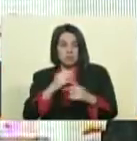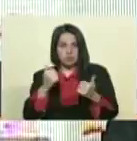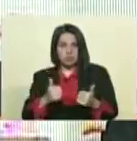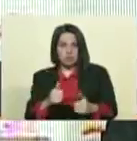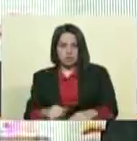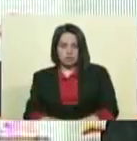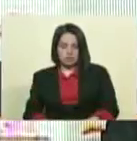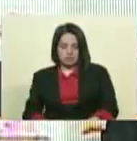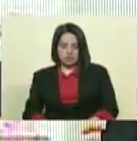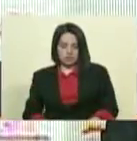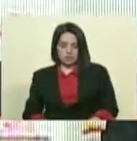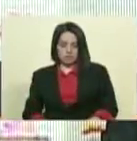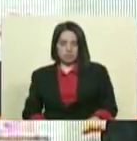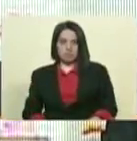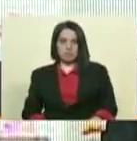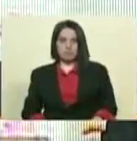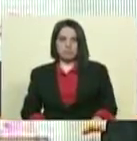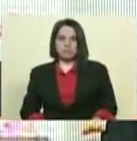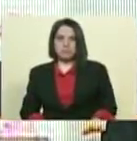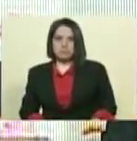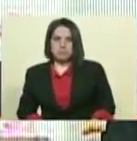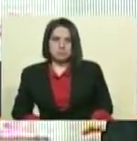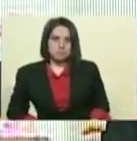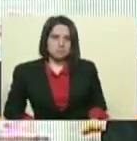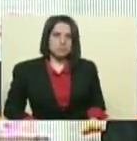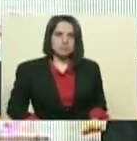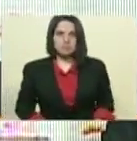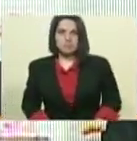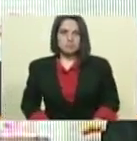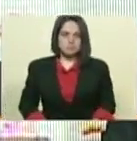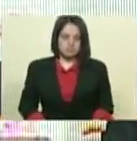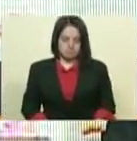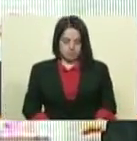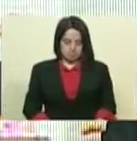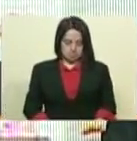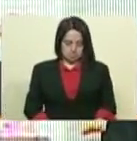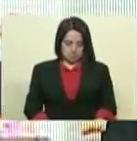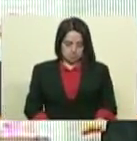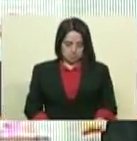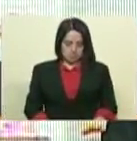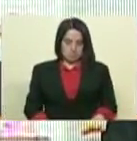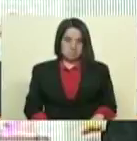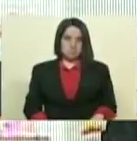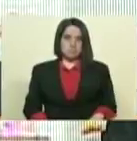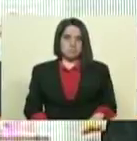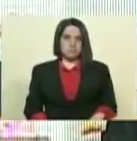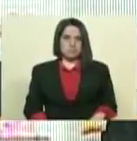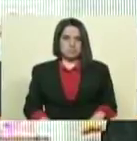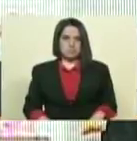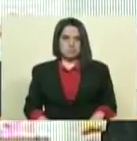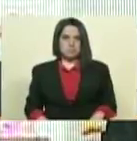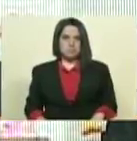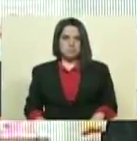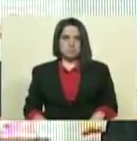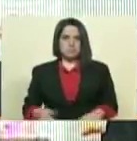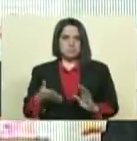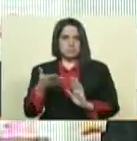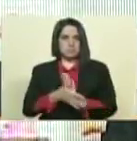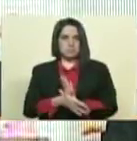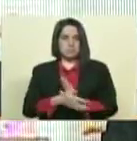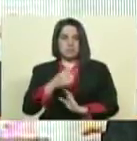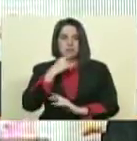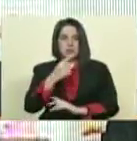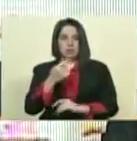permanente. Así que englobo en estos cuatro puntos, compañero Reverol, compatriotas que me